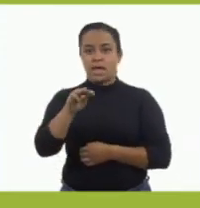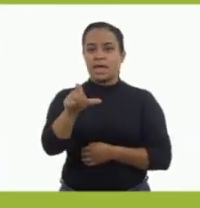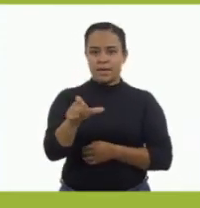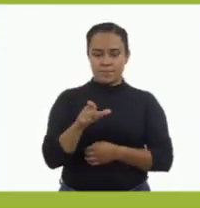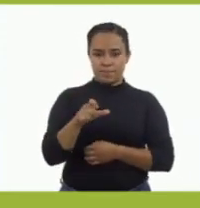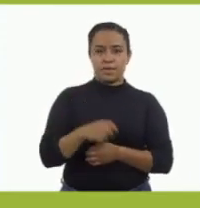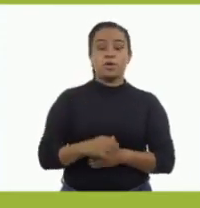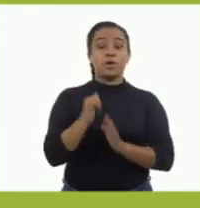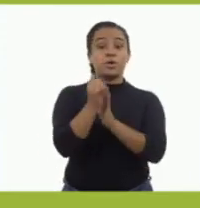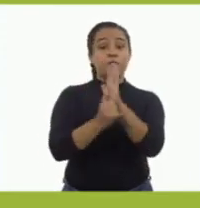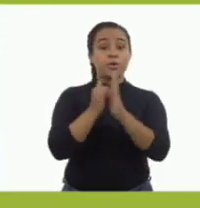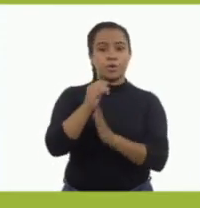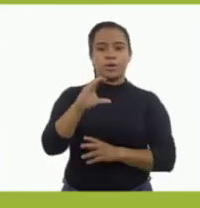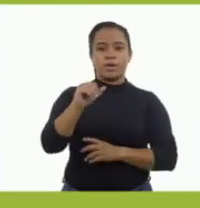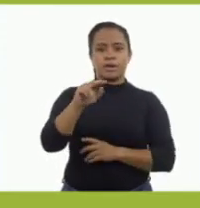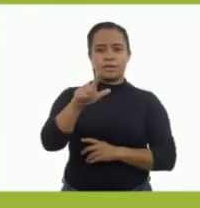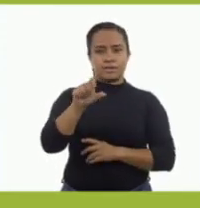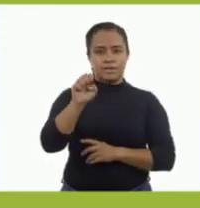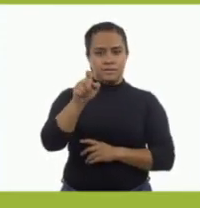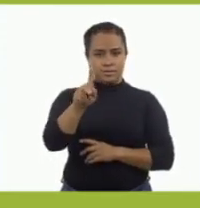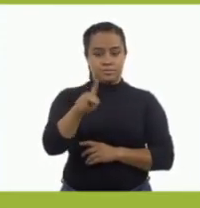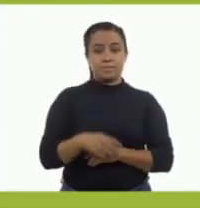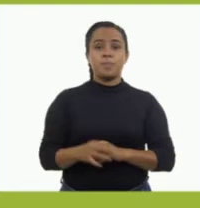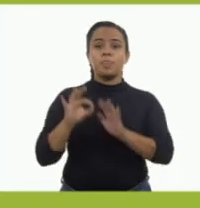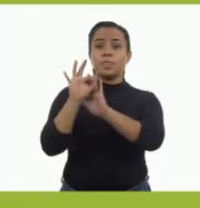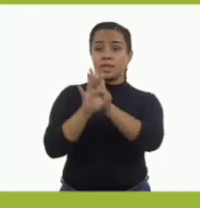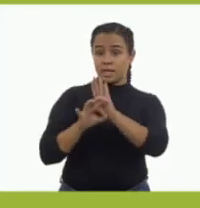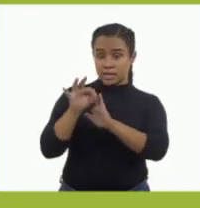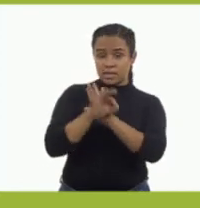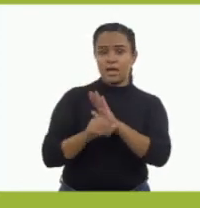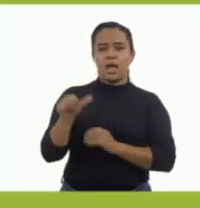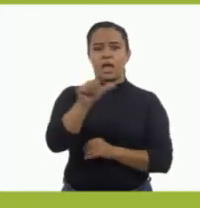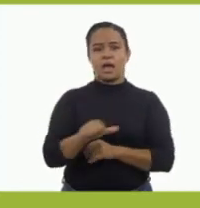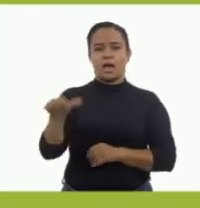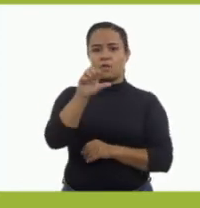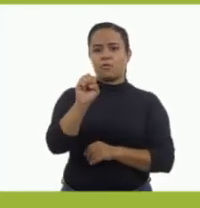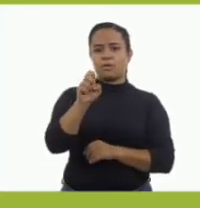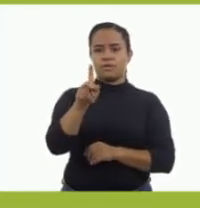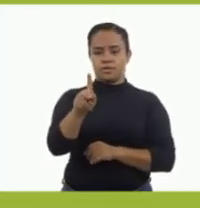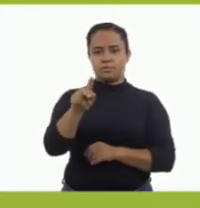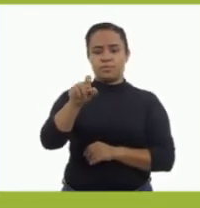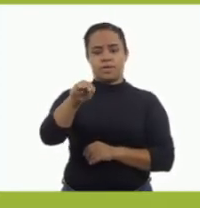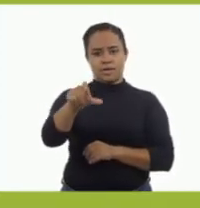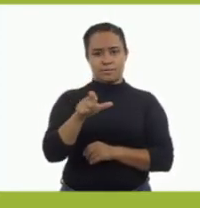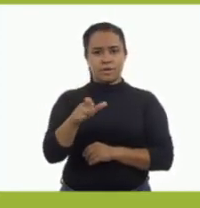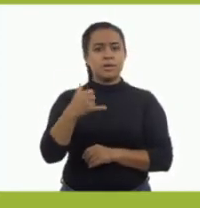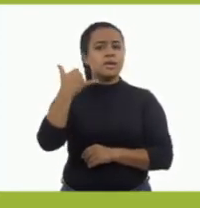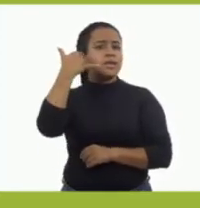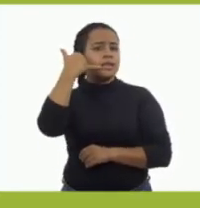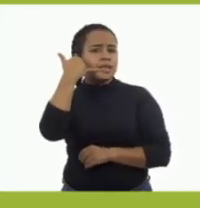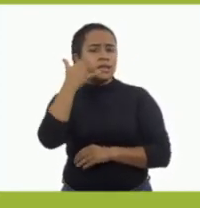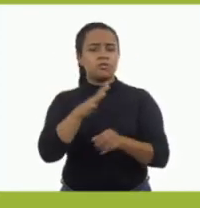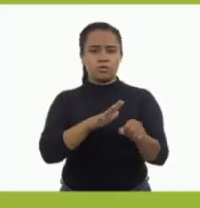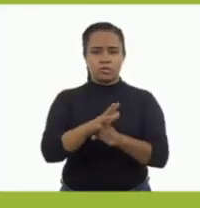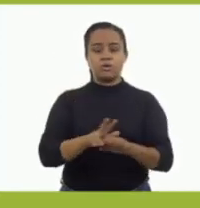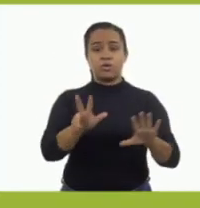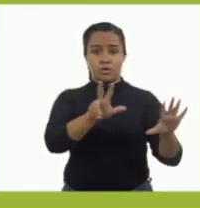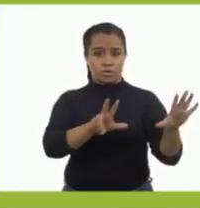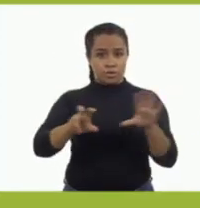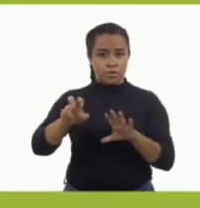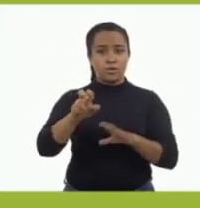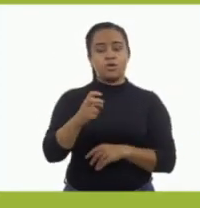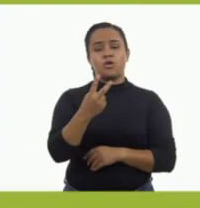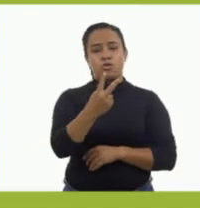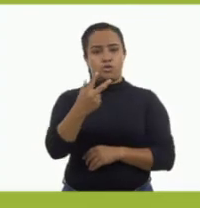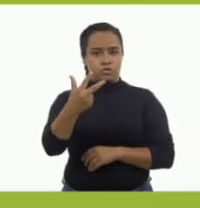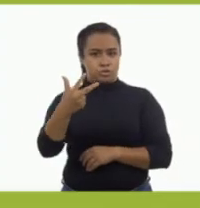@cep-mx. YouTube canal CEP. Instagram @cepmx. Teléfonos Educatel